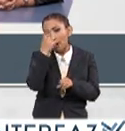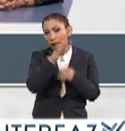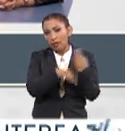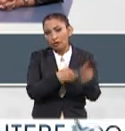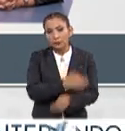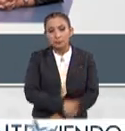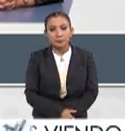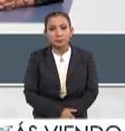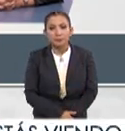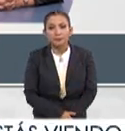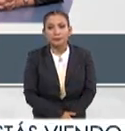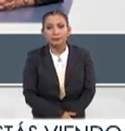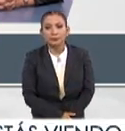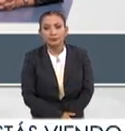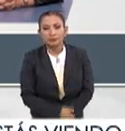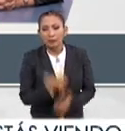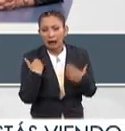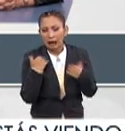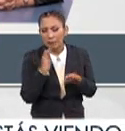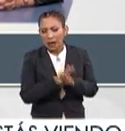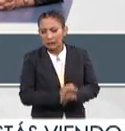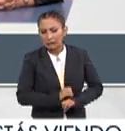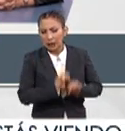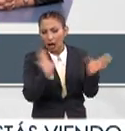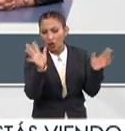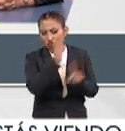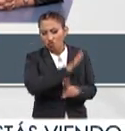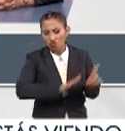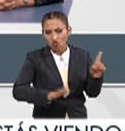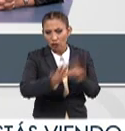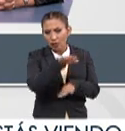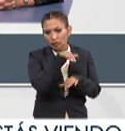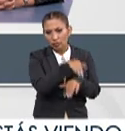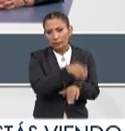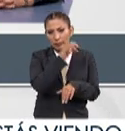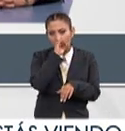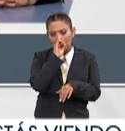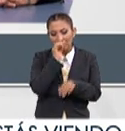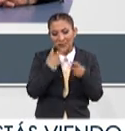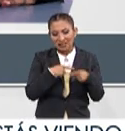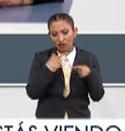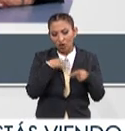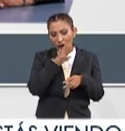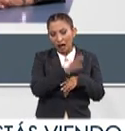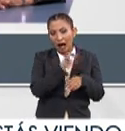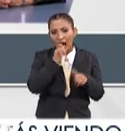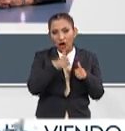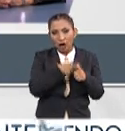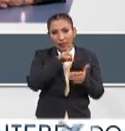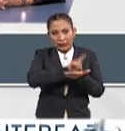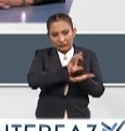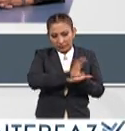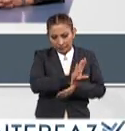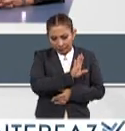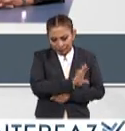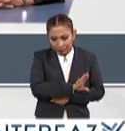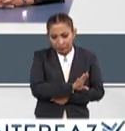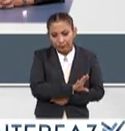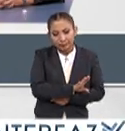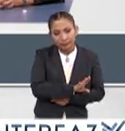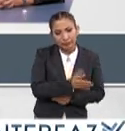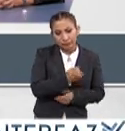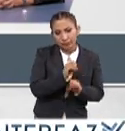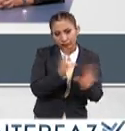todos. Claro. Para entender un poco más este contexto sobre estas personas que tienen alguna discapacidad